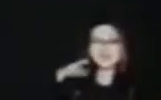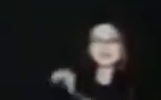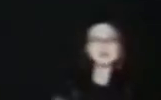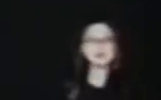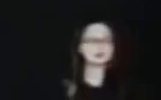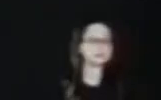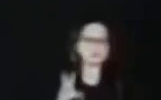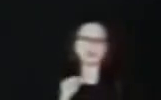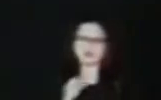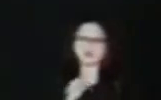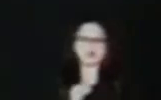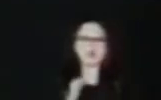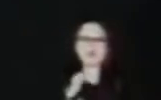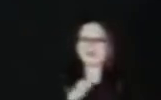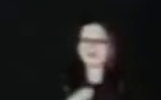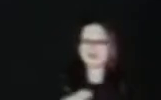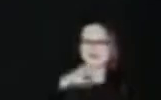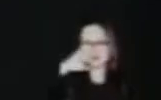las autoridades